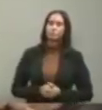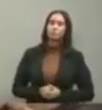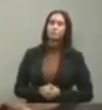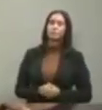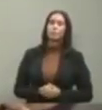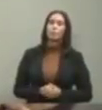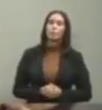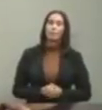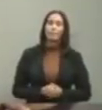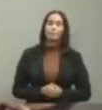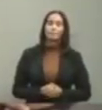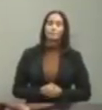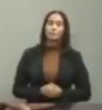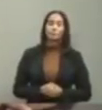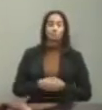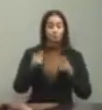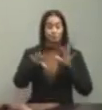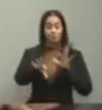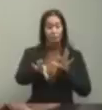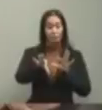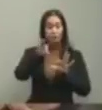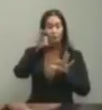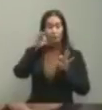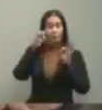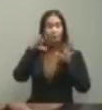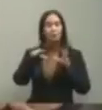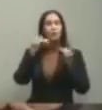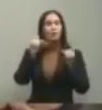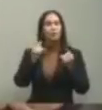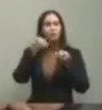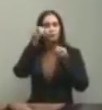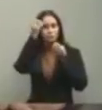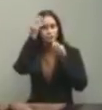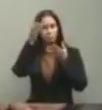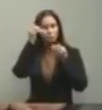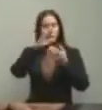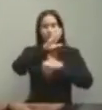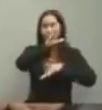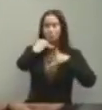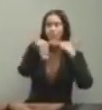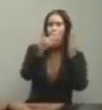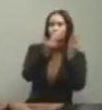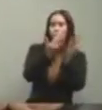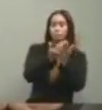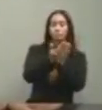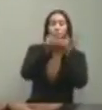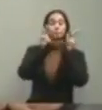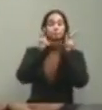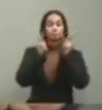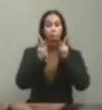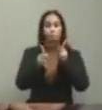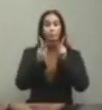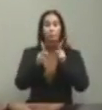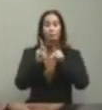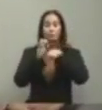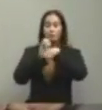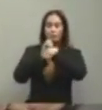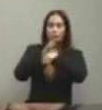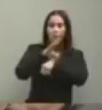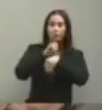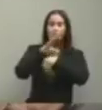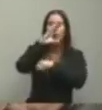diagnóstico queremos precisar e informar a toda la colectividad nacional que el virus kobe